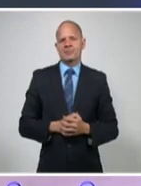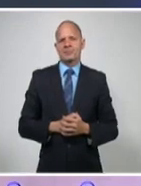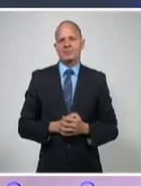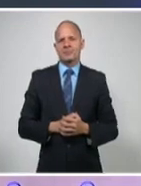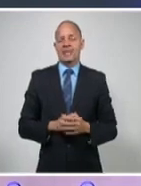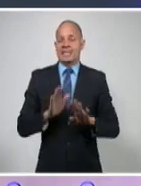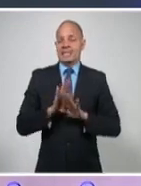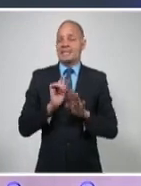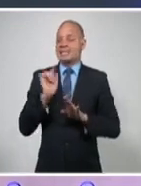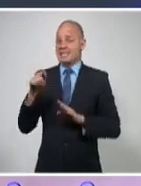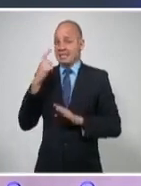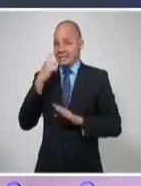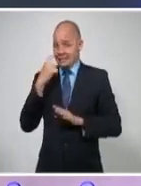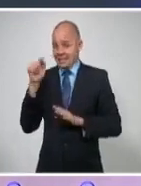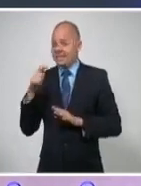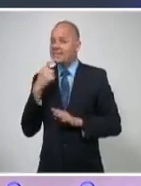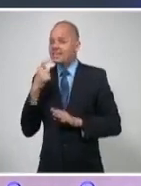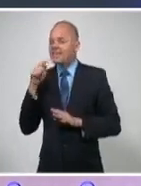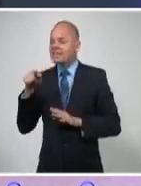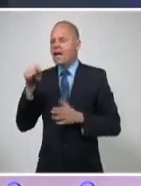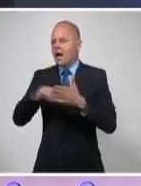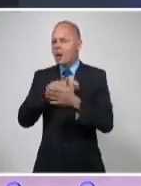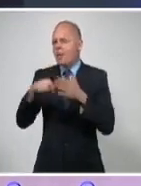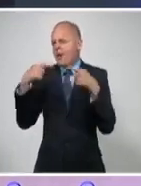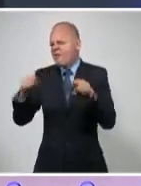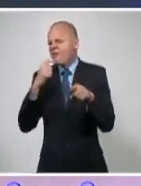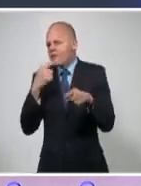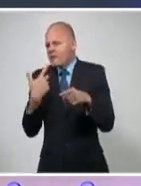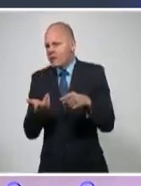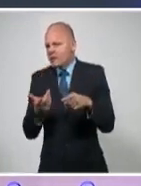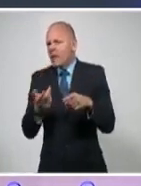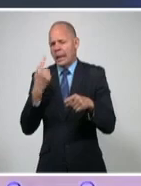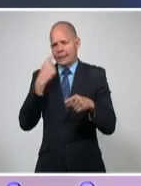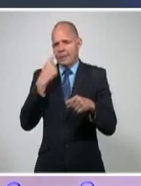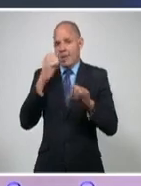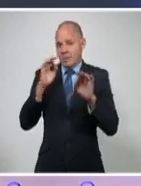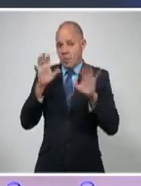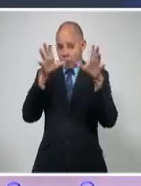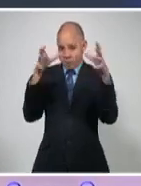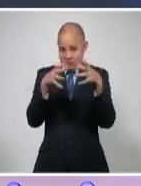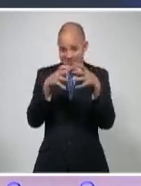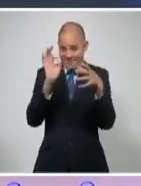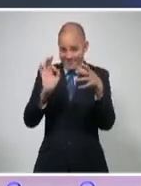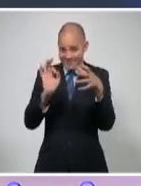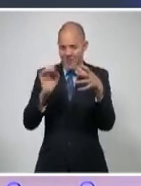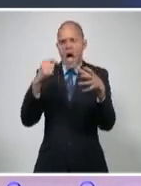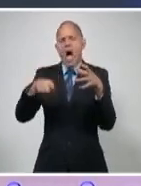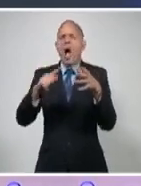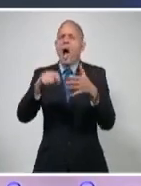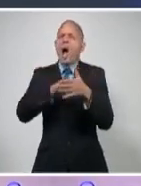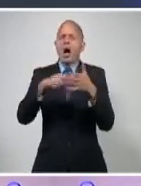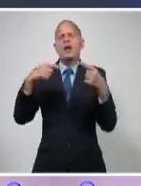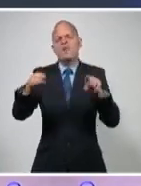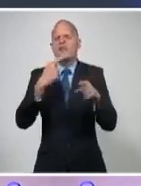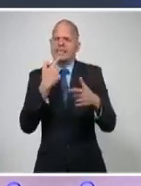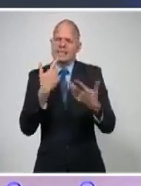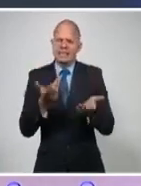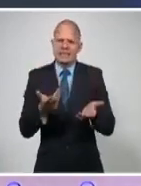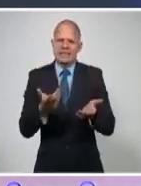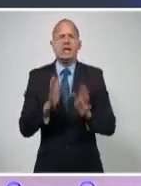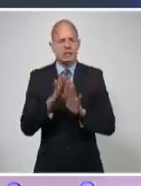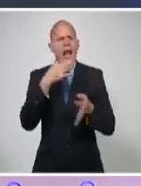están organizando o ejecutando ya en estos momentos, fruto de esta estructura que hemos visto, lo tenemos